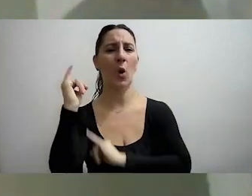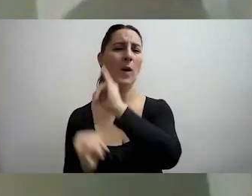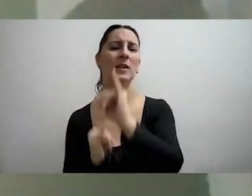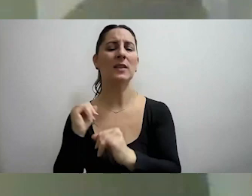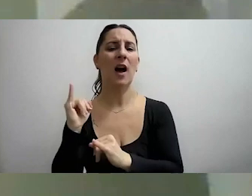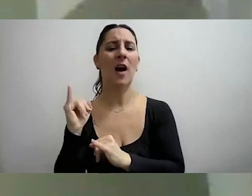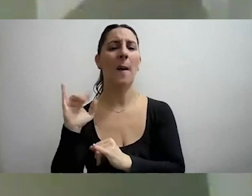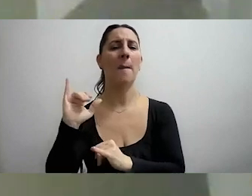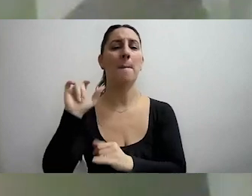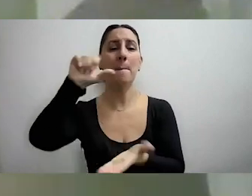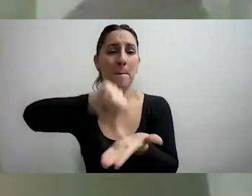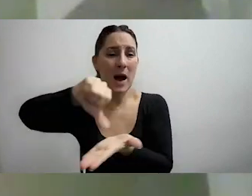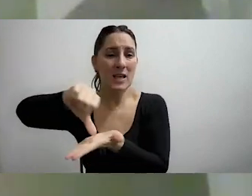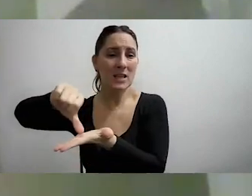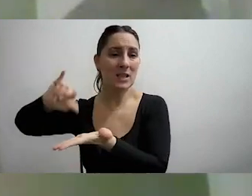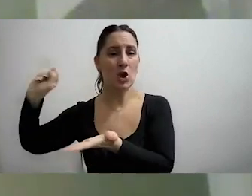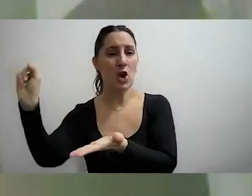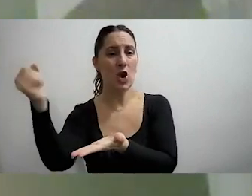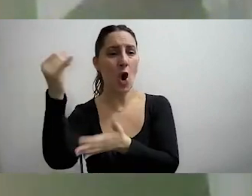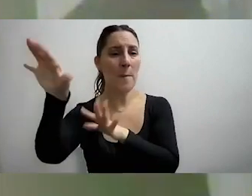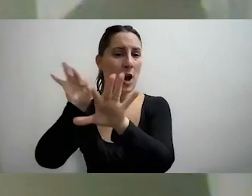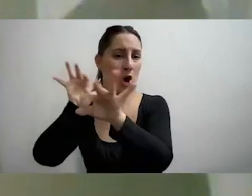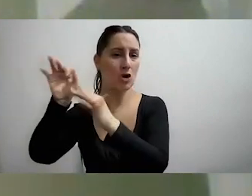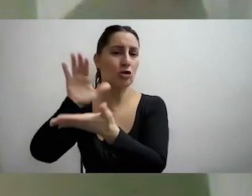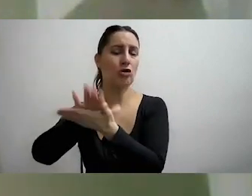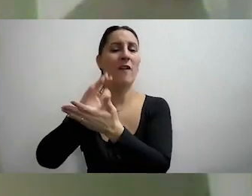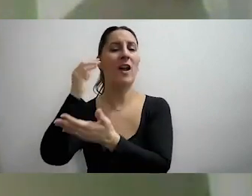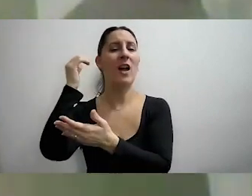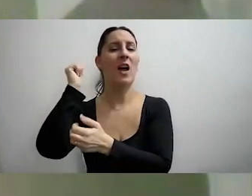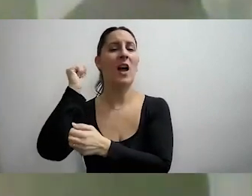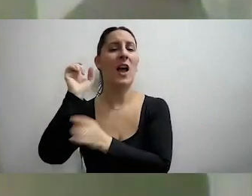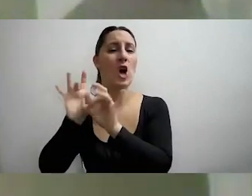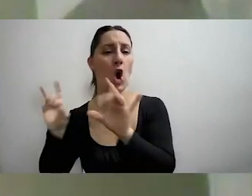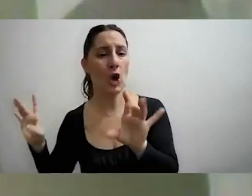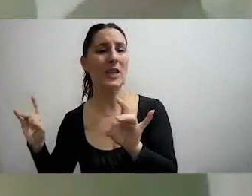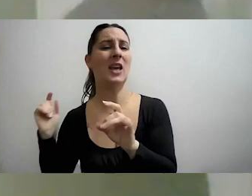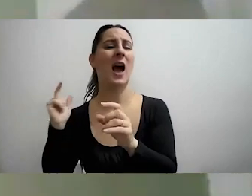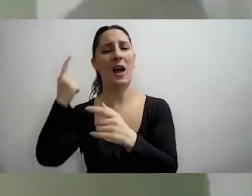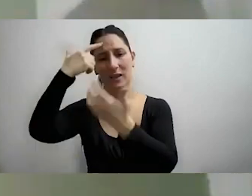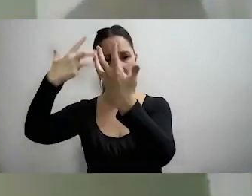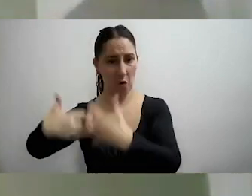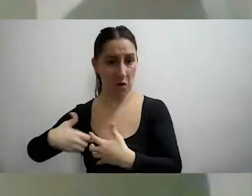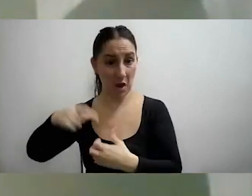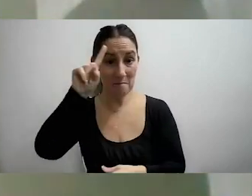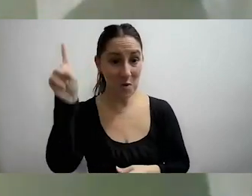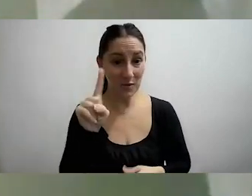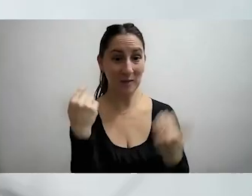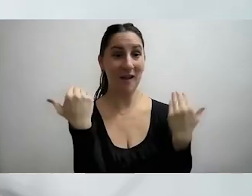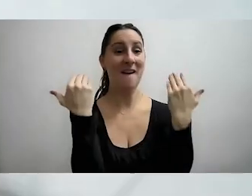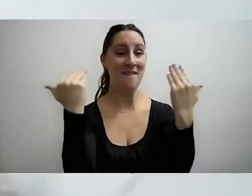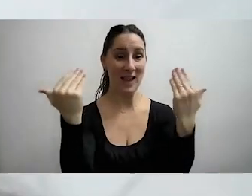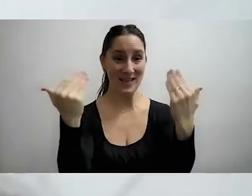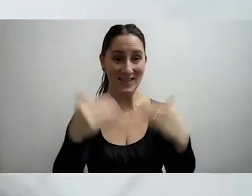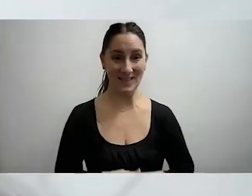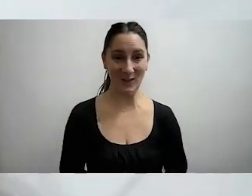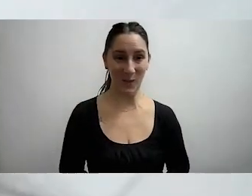de cada país, decía ella, en ecología y tecnología. La verdad, desconocía y la felicito, chicas, realmente es Perdón, hago